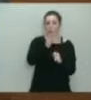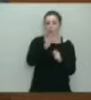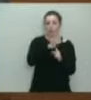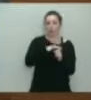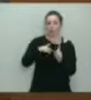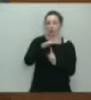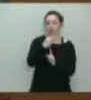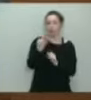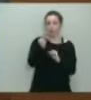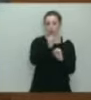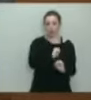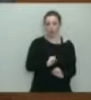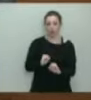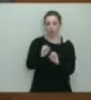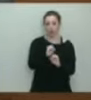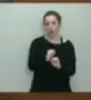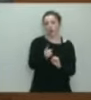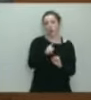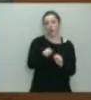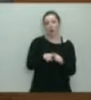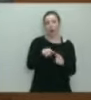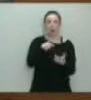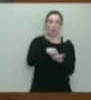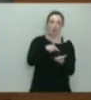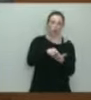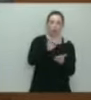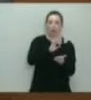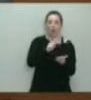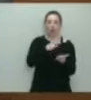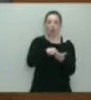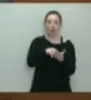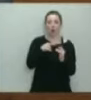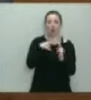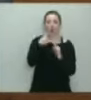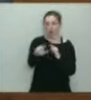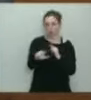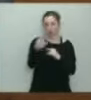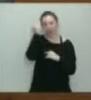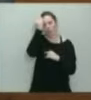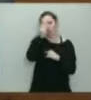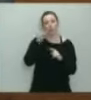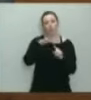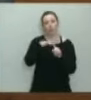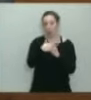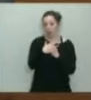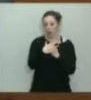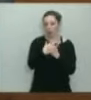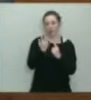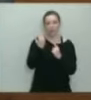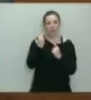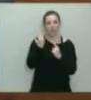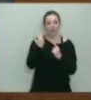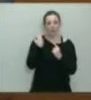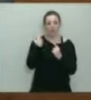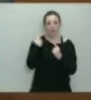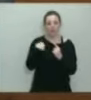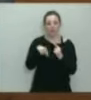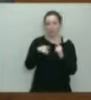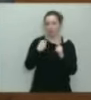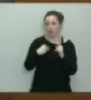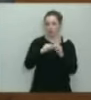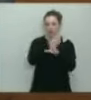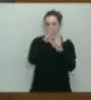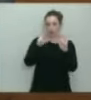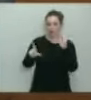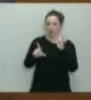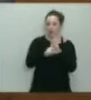no gravar con impuestos y con cargas añadidas. Creo que esa situación queda plenamente garantizada con esta ley. Creo